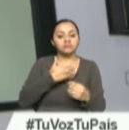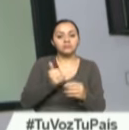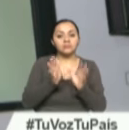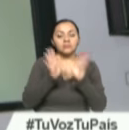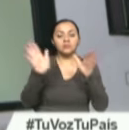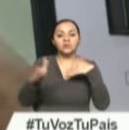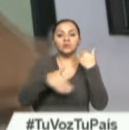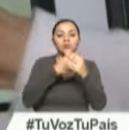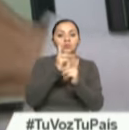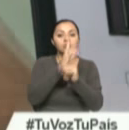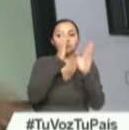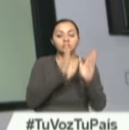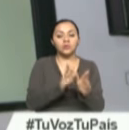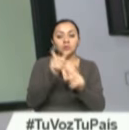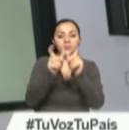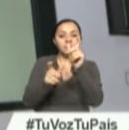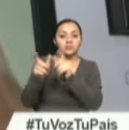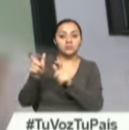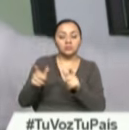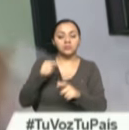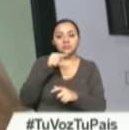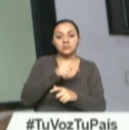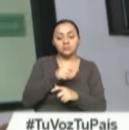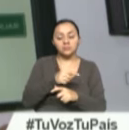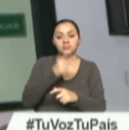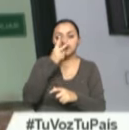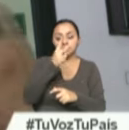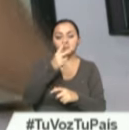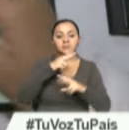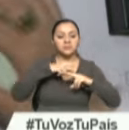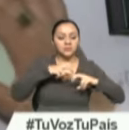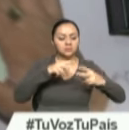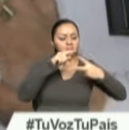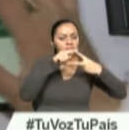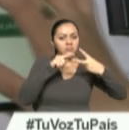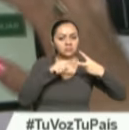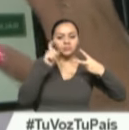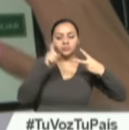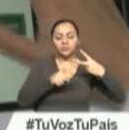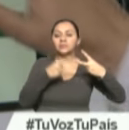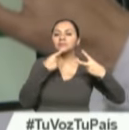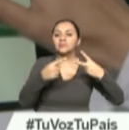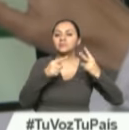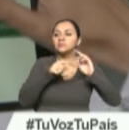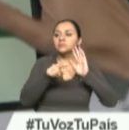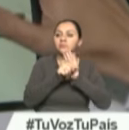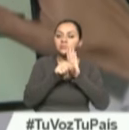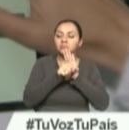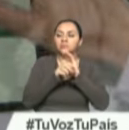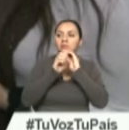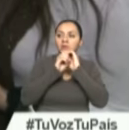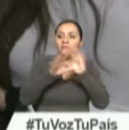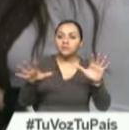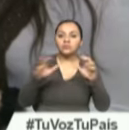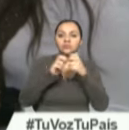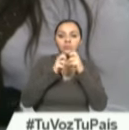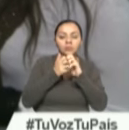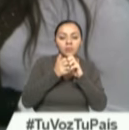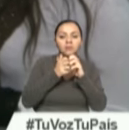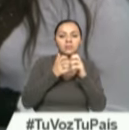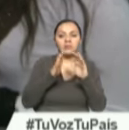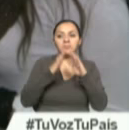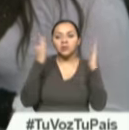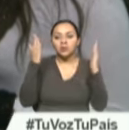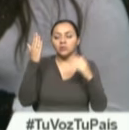de los consumidores y usuarios de las presuntas conductas investigadas, absteniéndose de realizar y difundir por cualquier medio